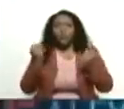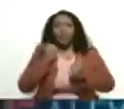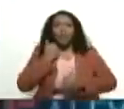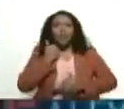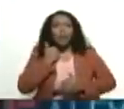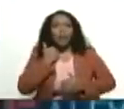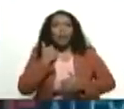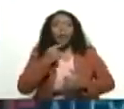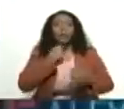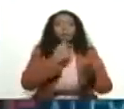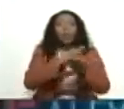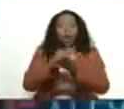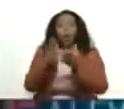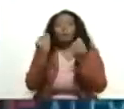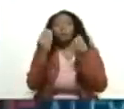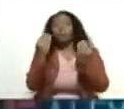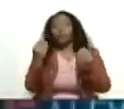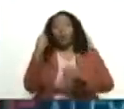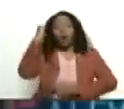europeos en